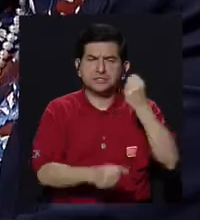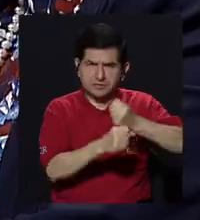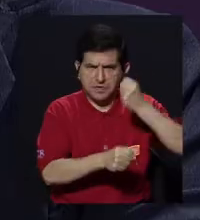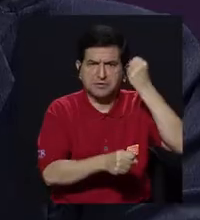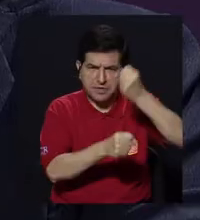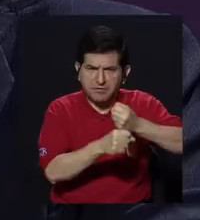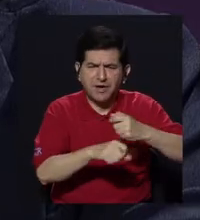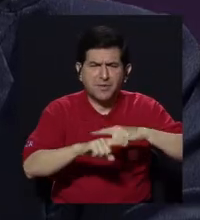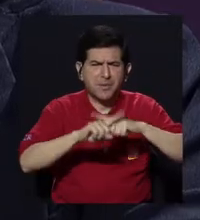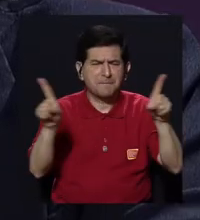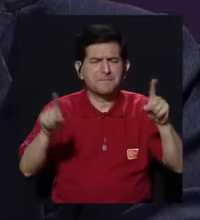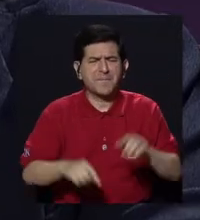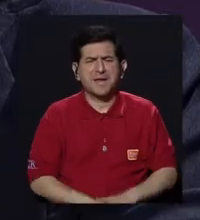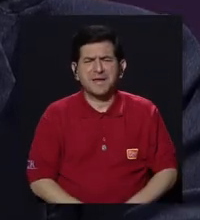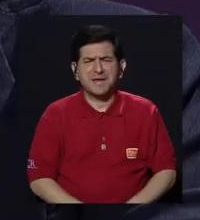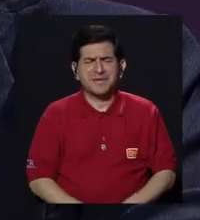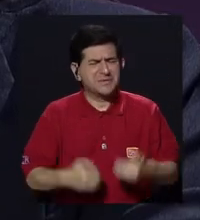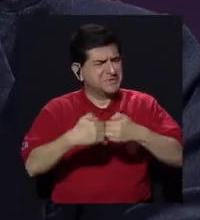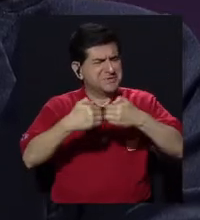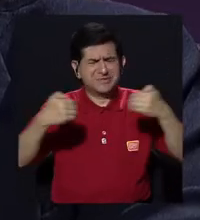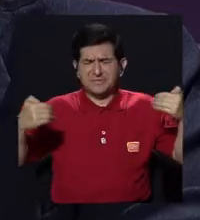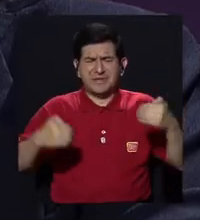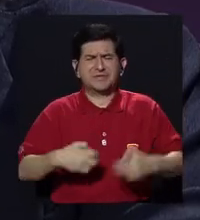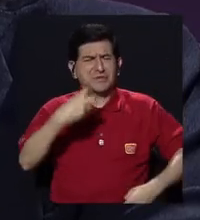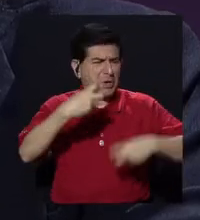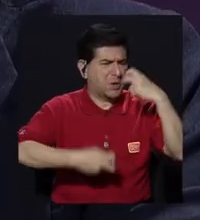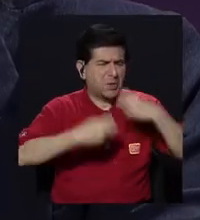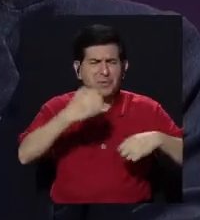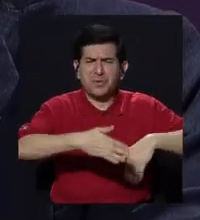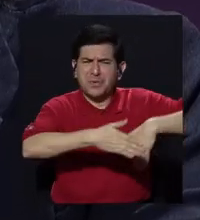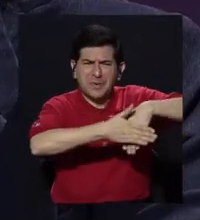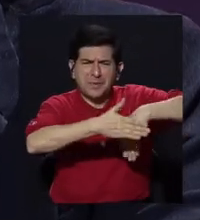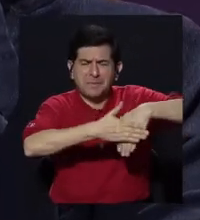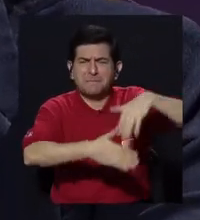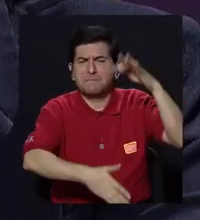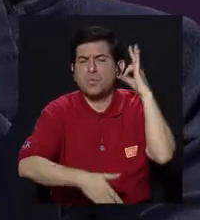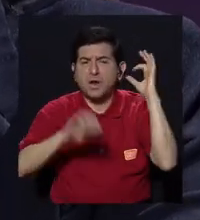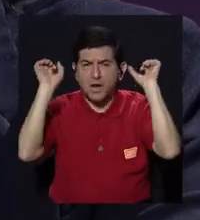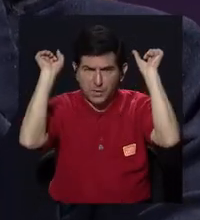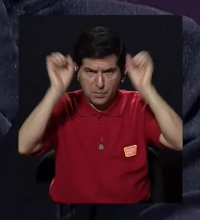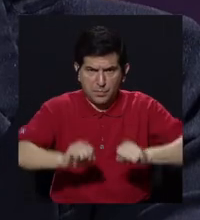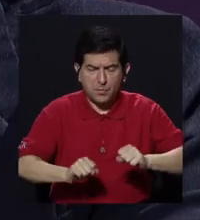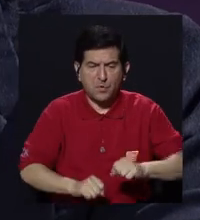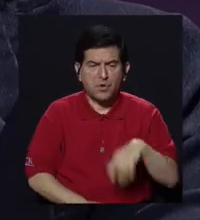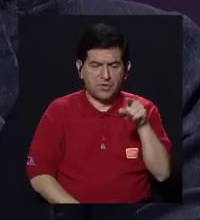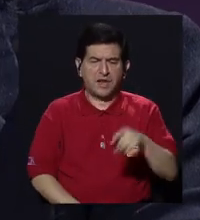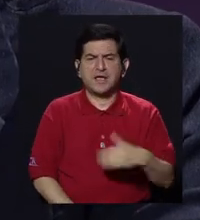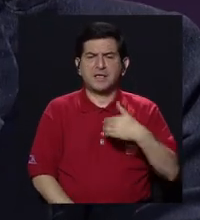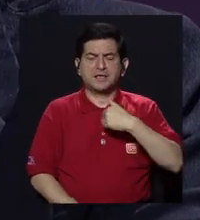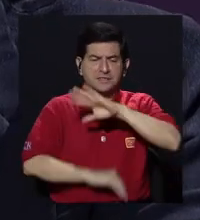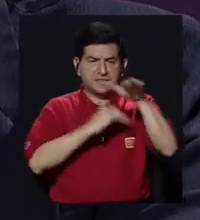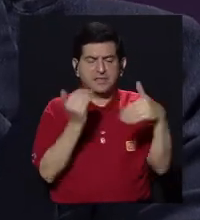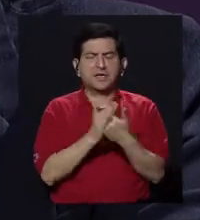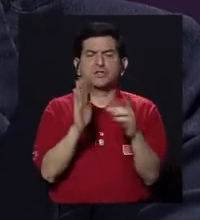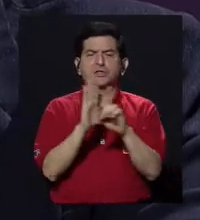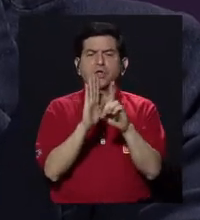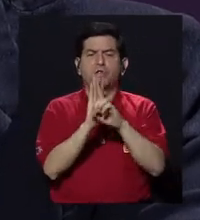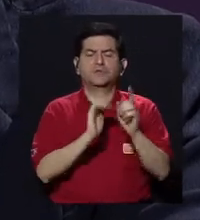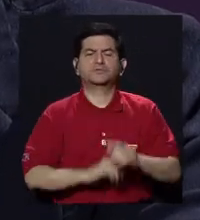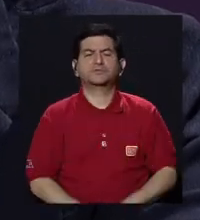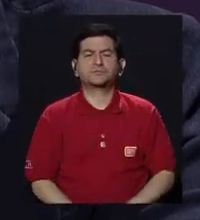trabajo, hay unas grandes brechas y dificultades que han impedido que las mujeres puedan realizarse y puedan obtener todos estos